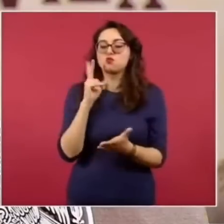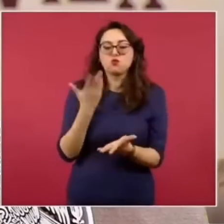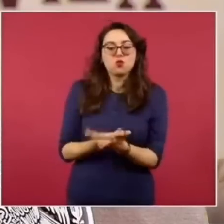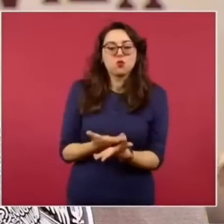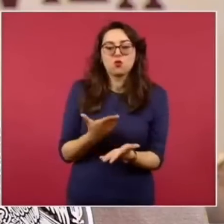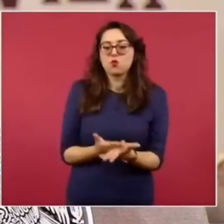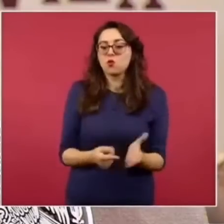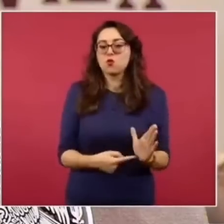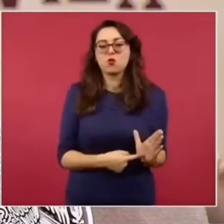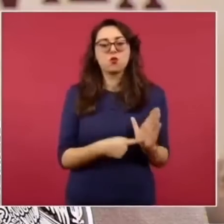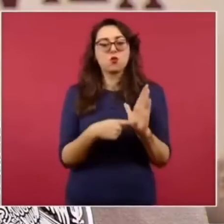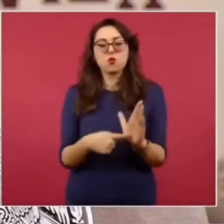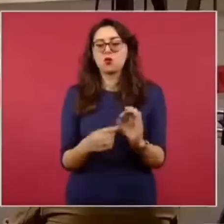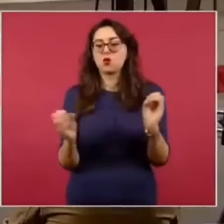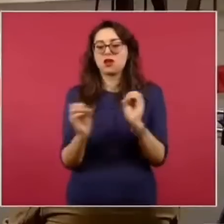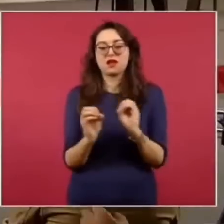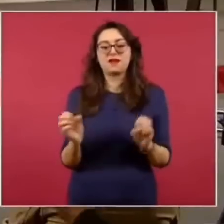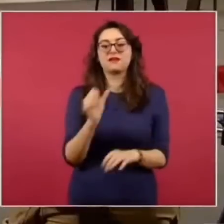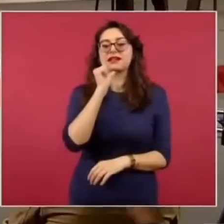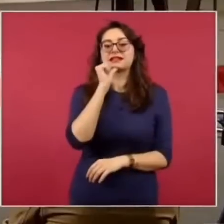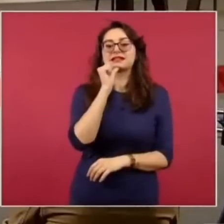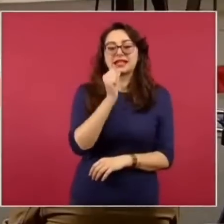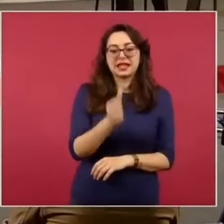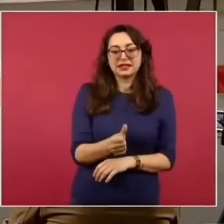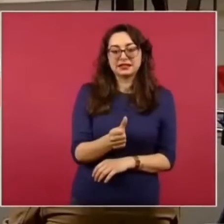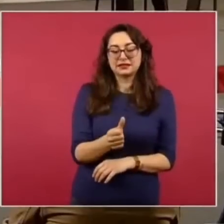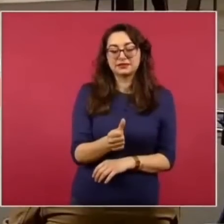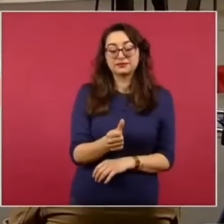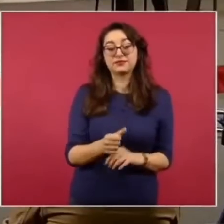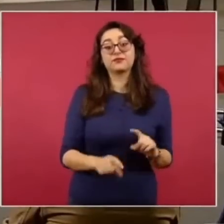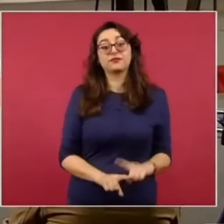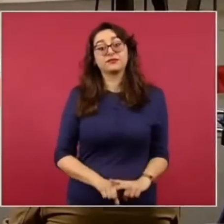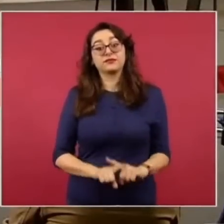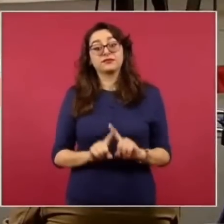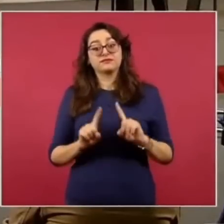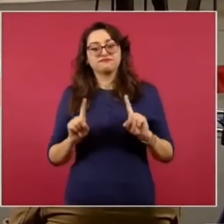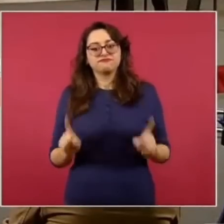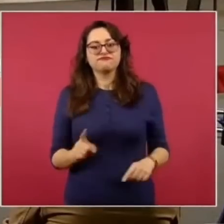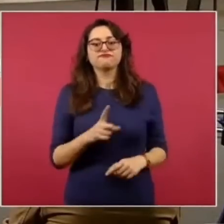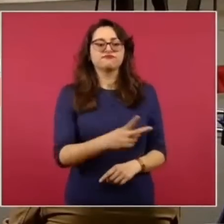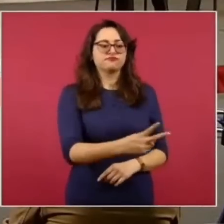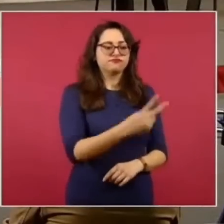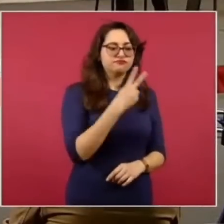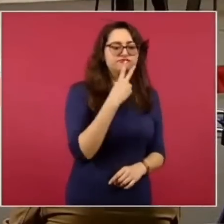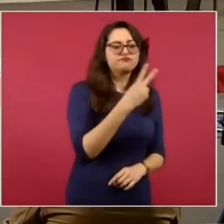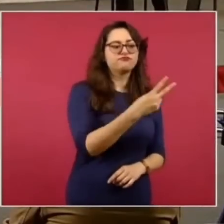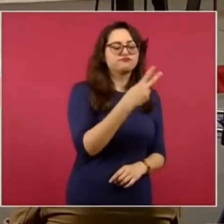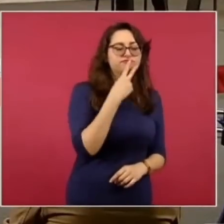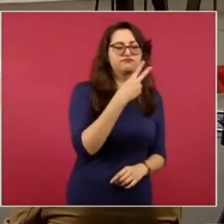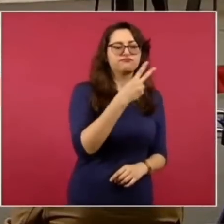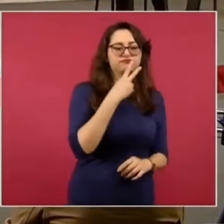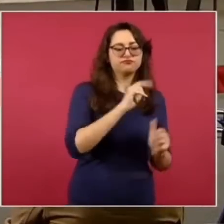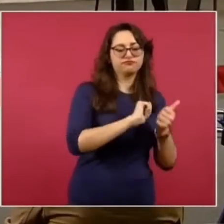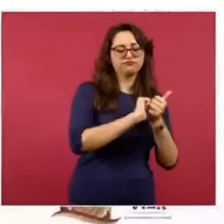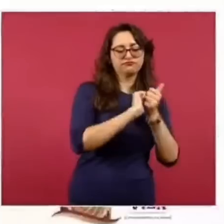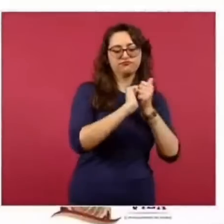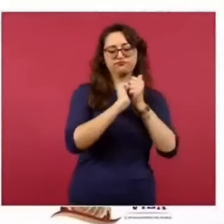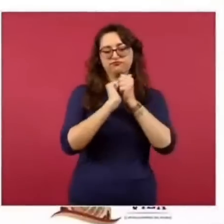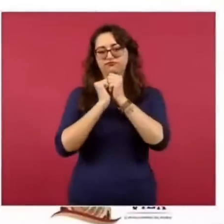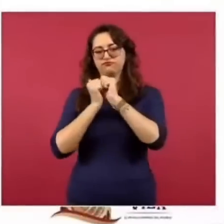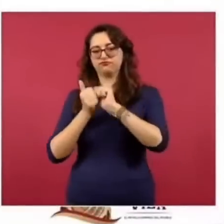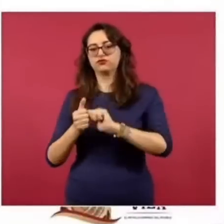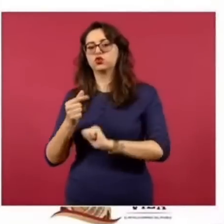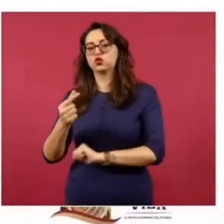adictas al tabaco. En cambio, sí hay evidencia de que las personas adictas al tabaco que empiezan a utilizar vapeadores o